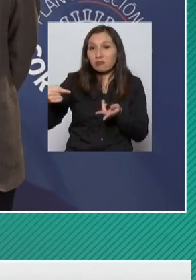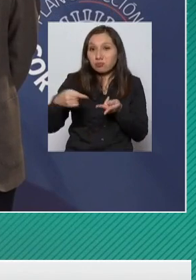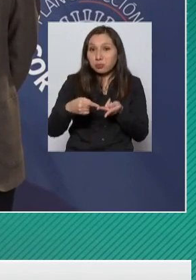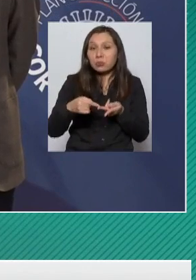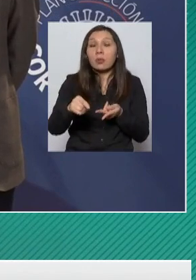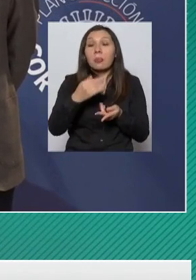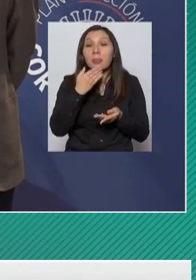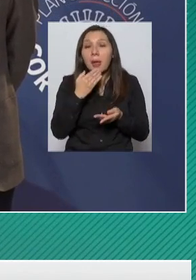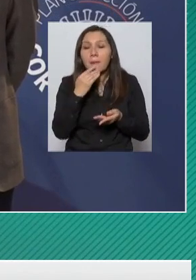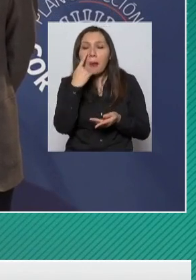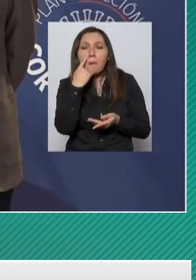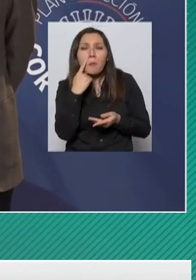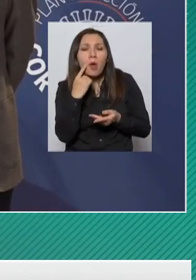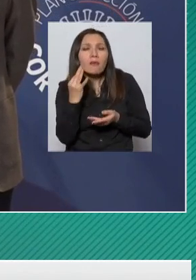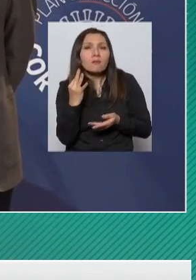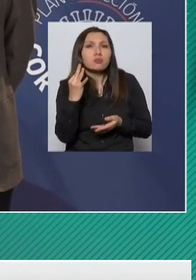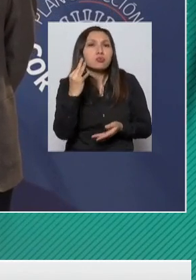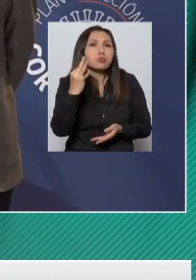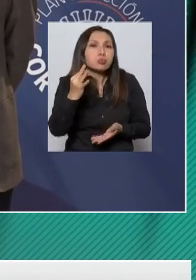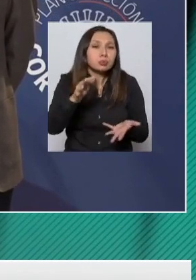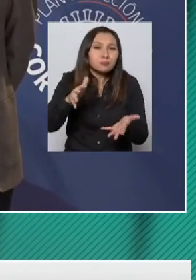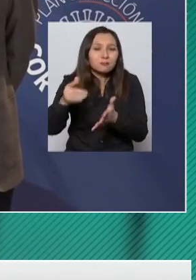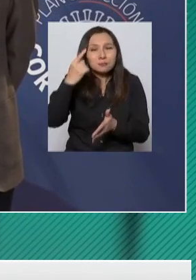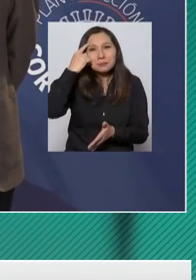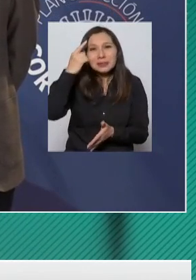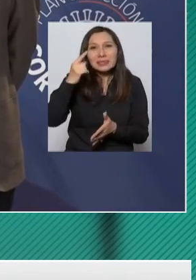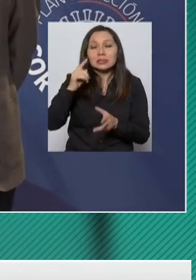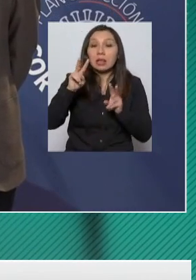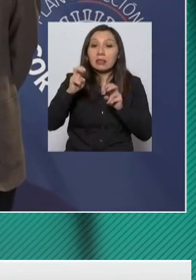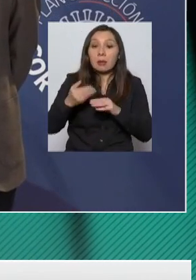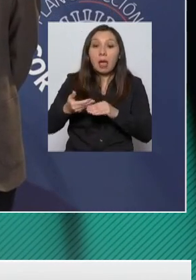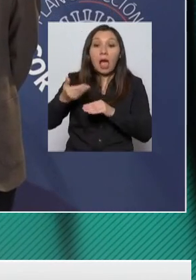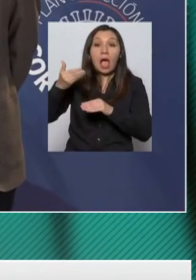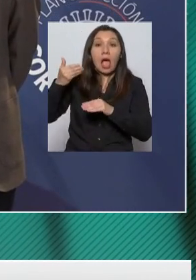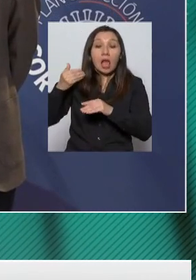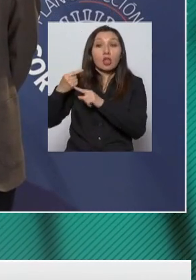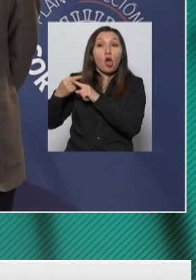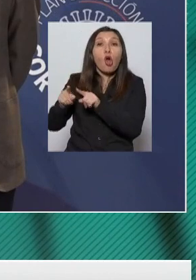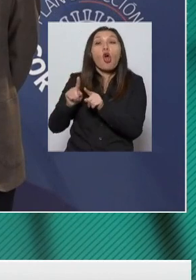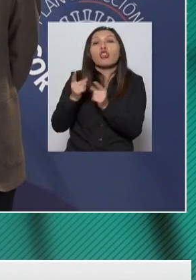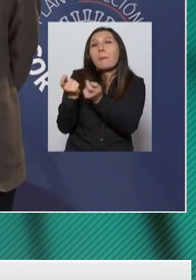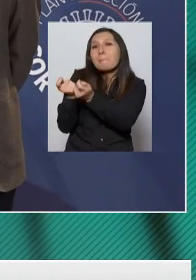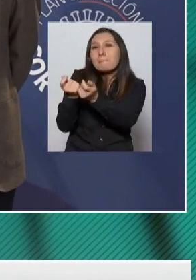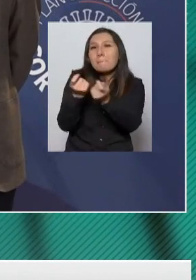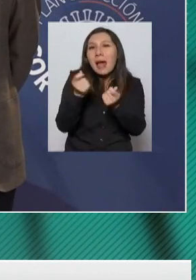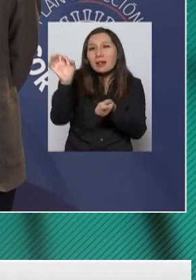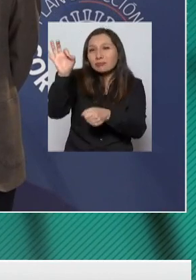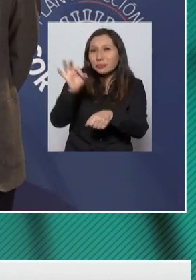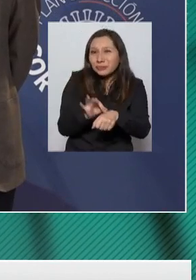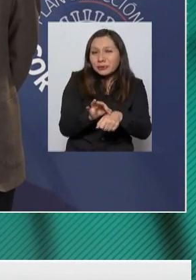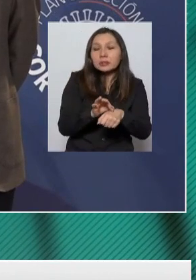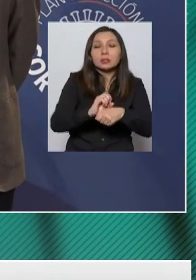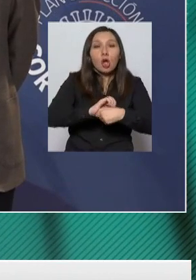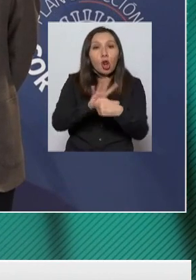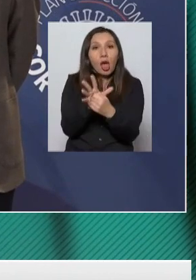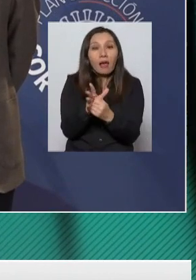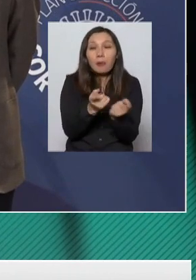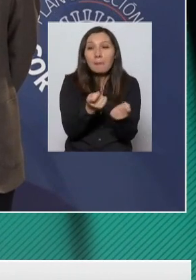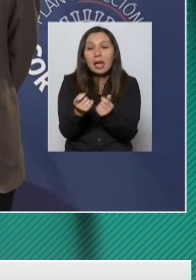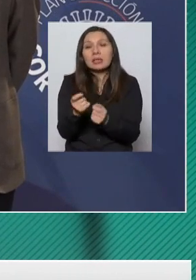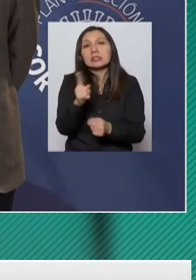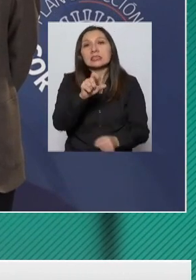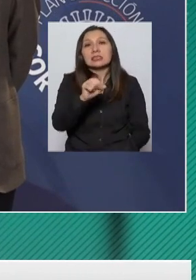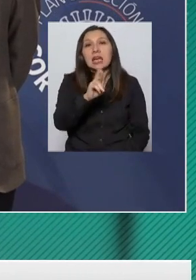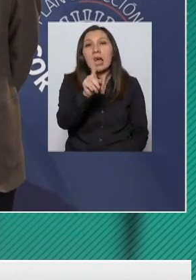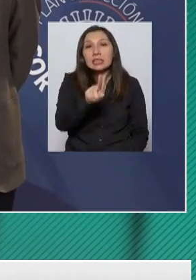la proyección que se hace del pasado de otros e infecciones por corona virus sars